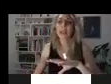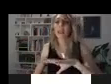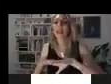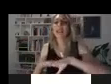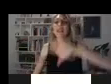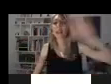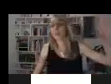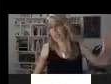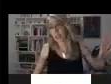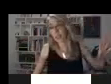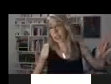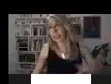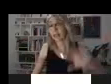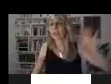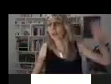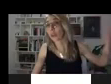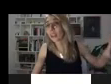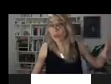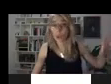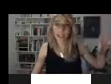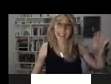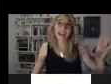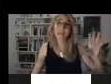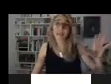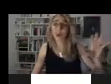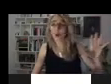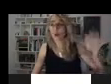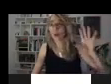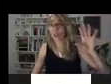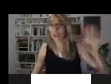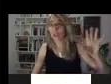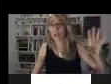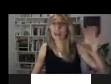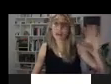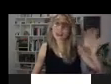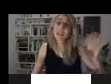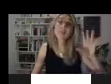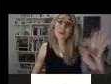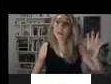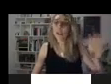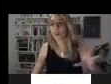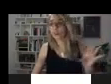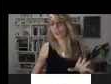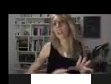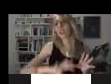de que intervienen elementos dentro del campo del valor simbólico